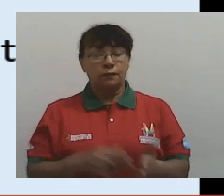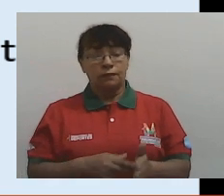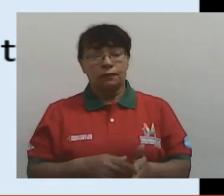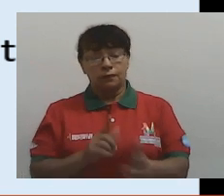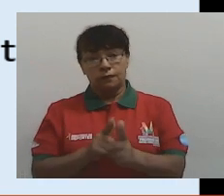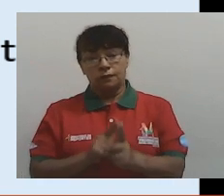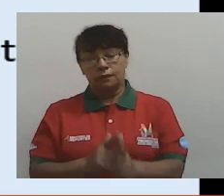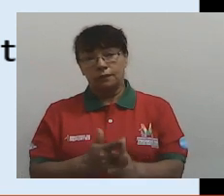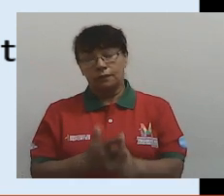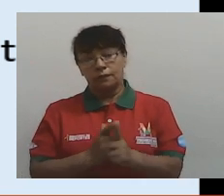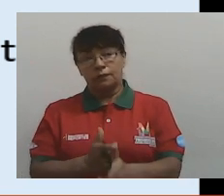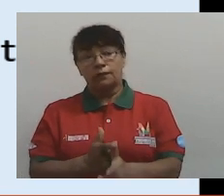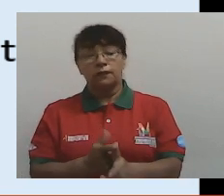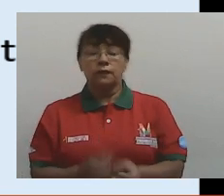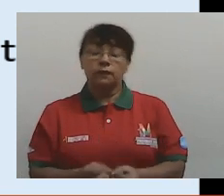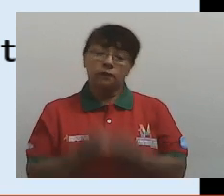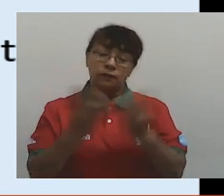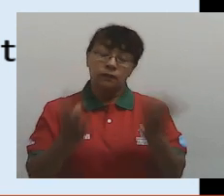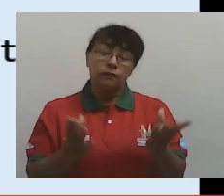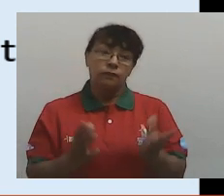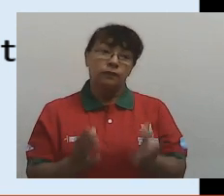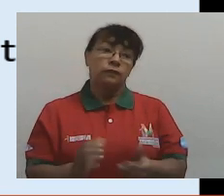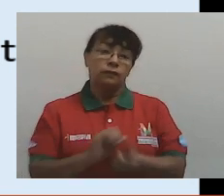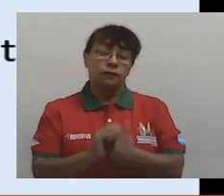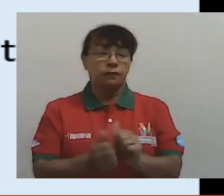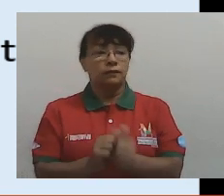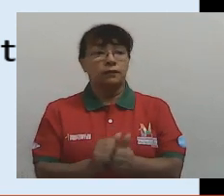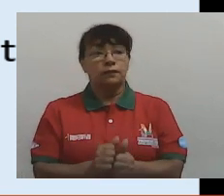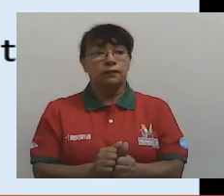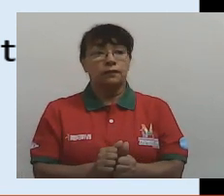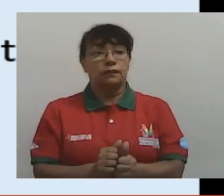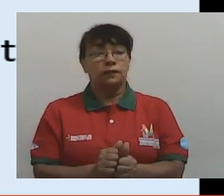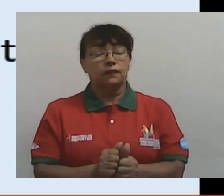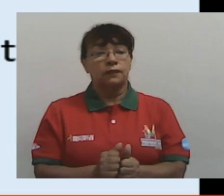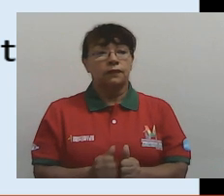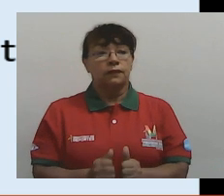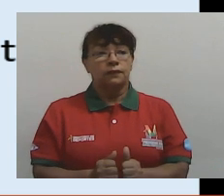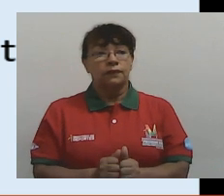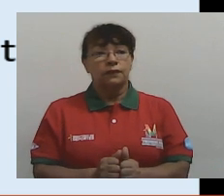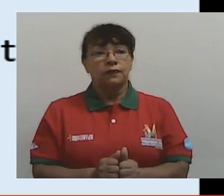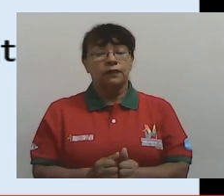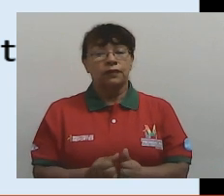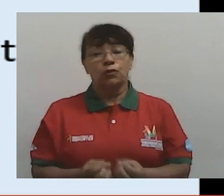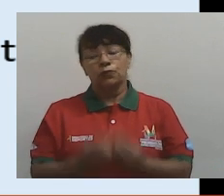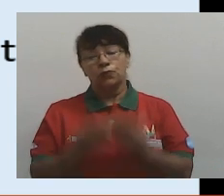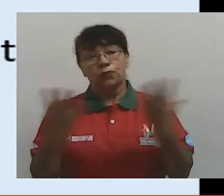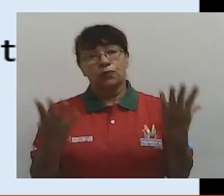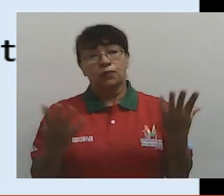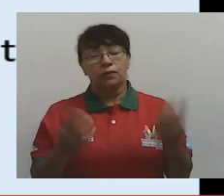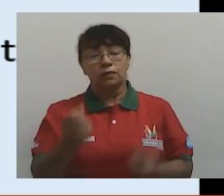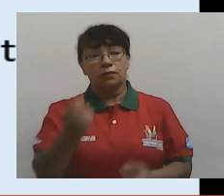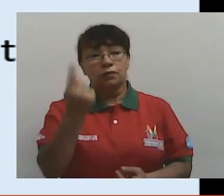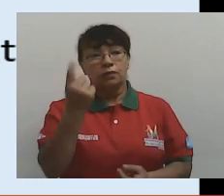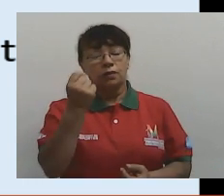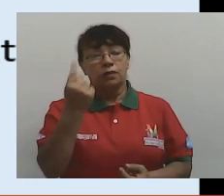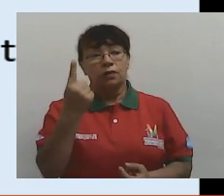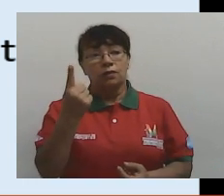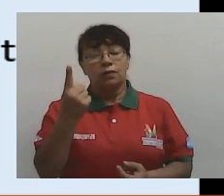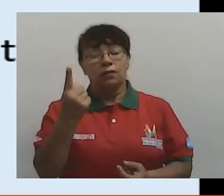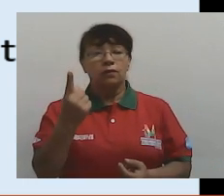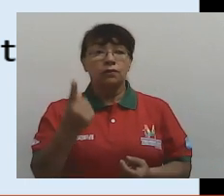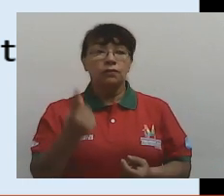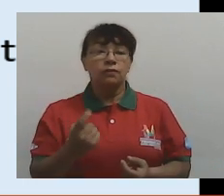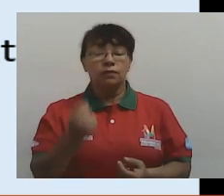que son ¿cuántos eventos que hacemos? Estoy tomando ya examen. 11 eventos tenemos en el